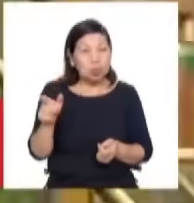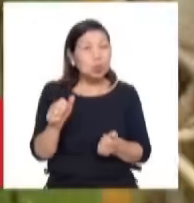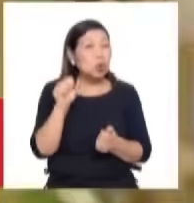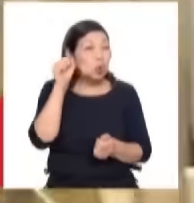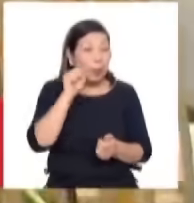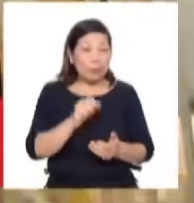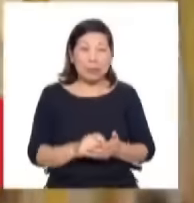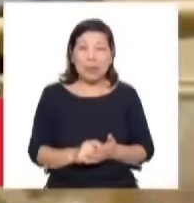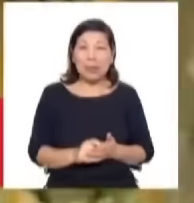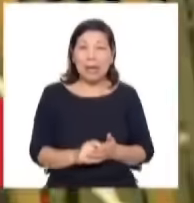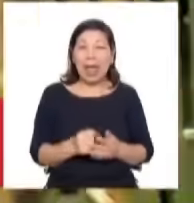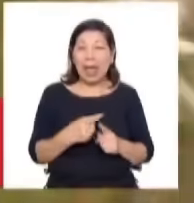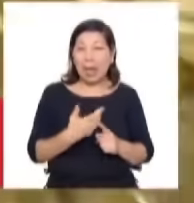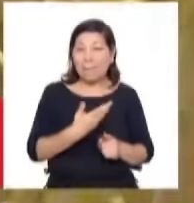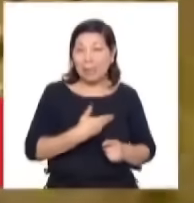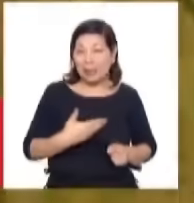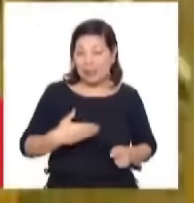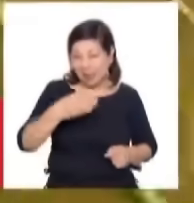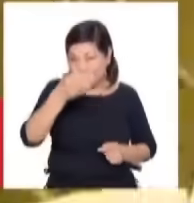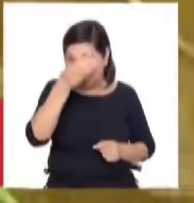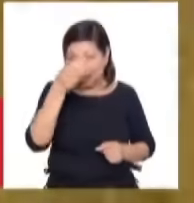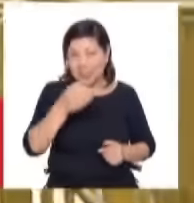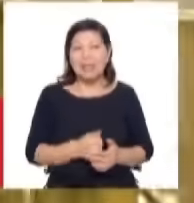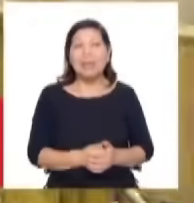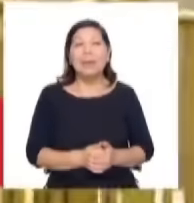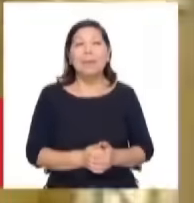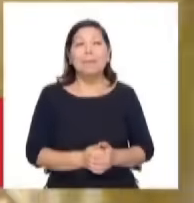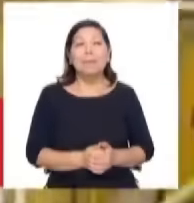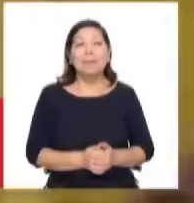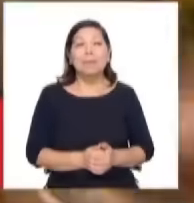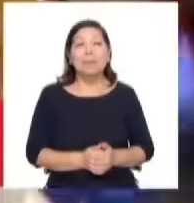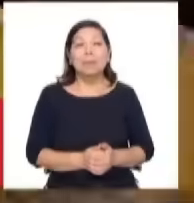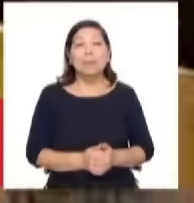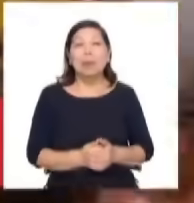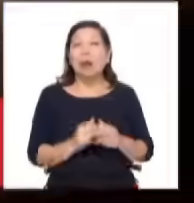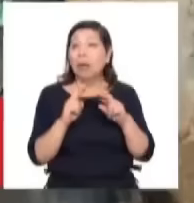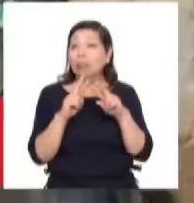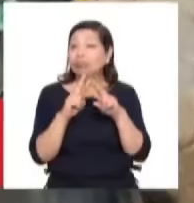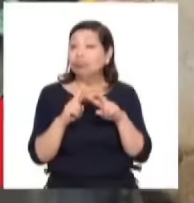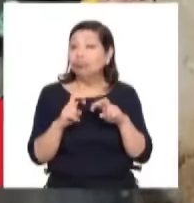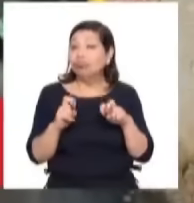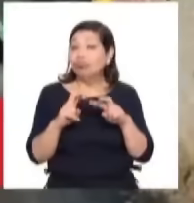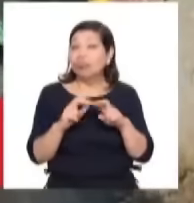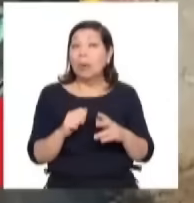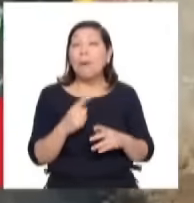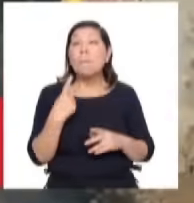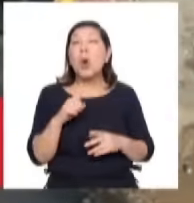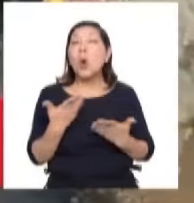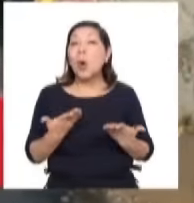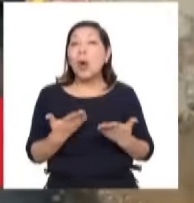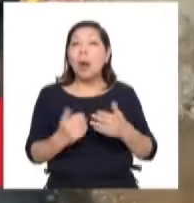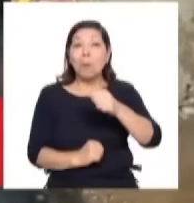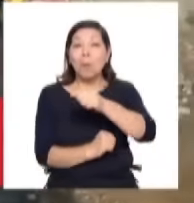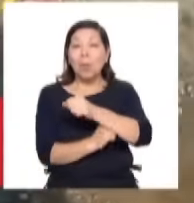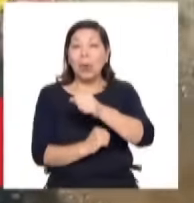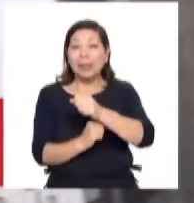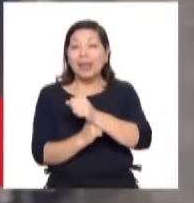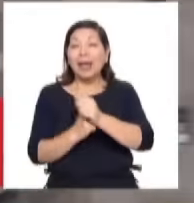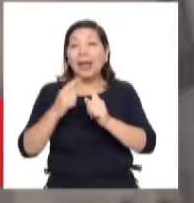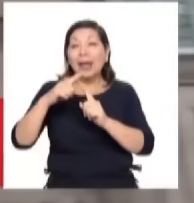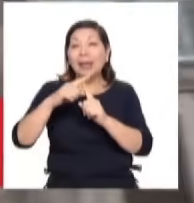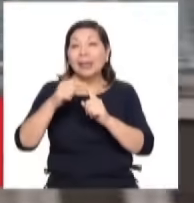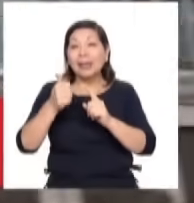Castillo, sobrino del expresidente Pedro Castillo, en el marco de las investigaciones por el caso Puente Tarata